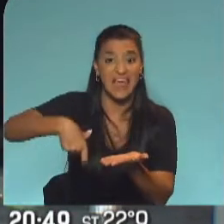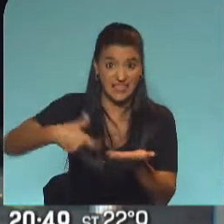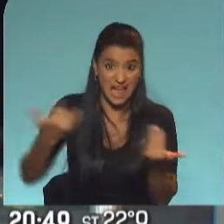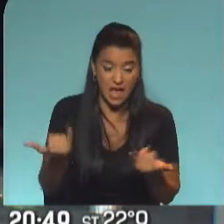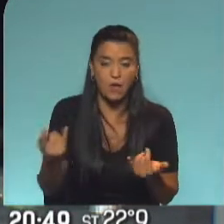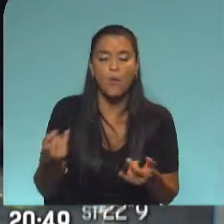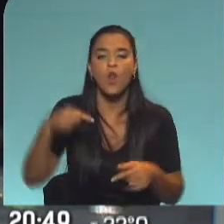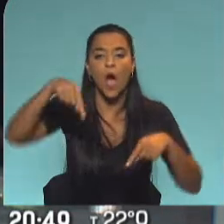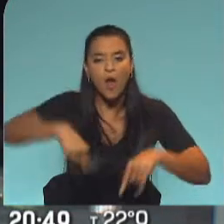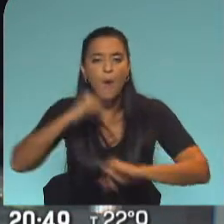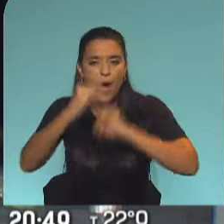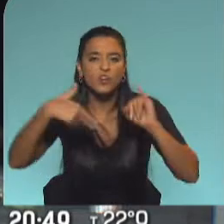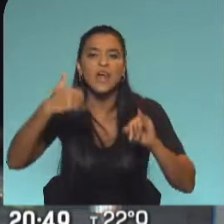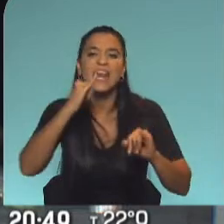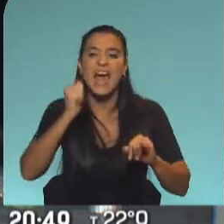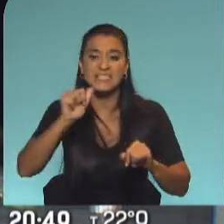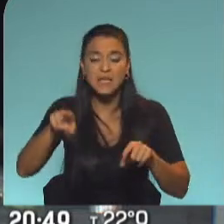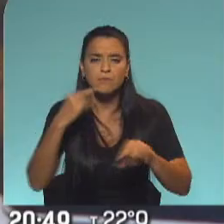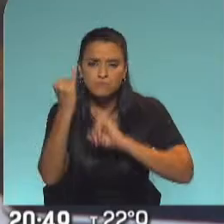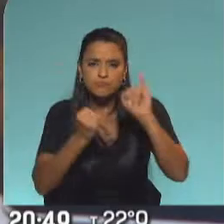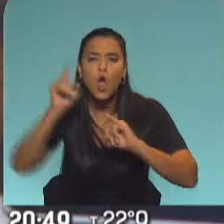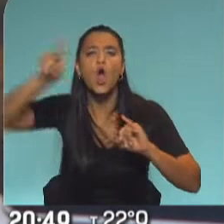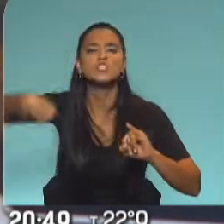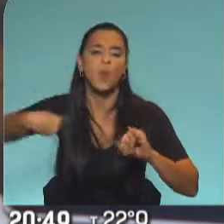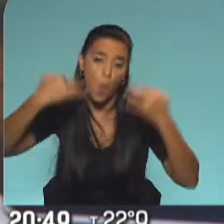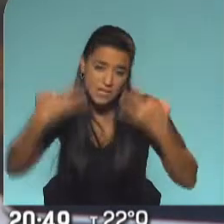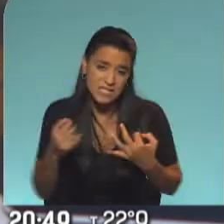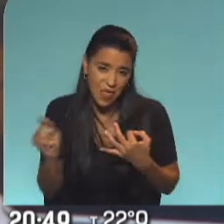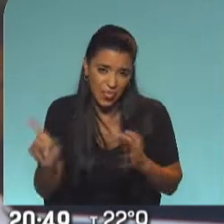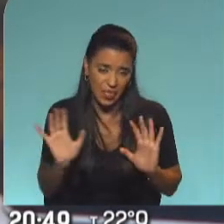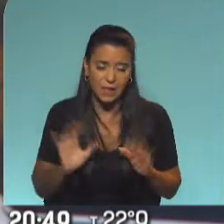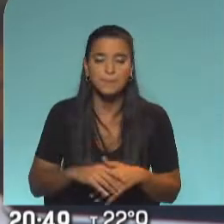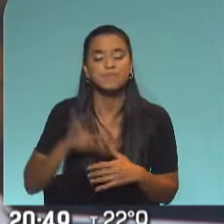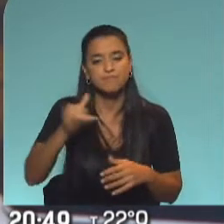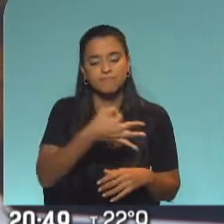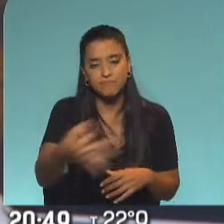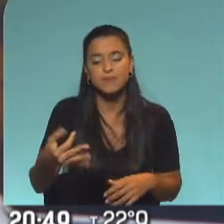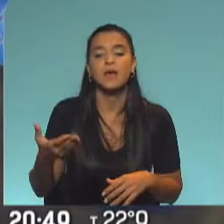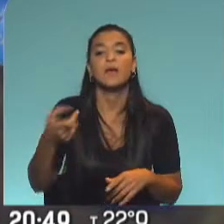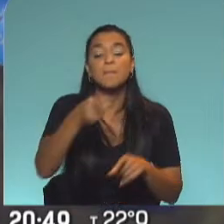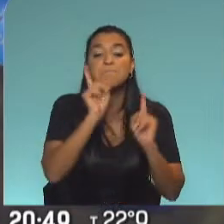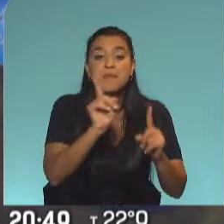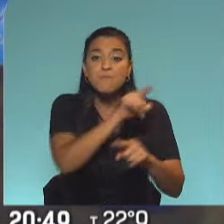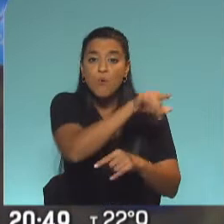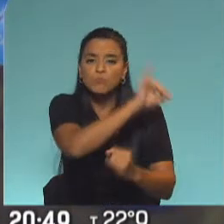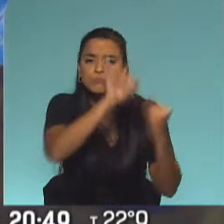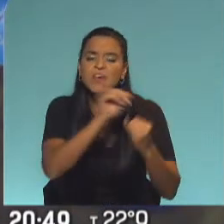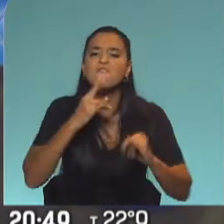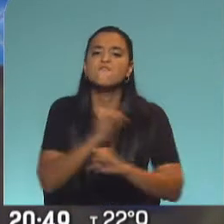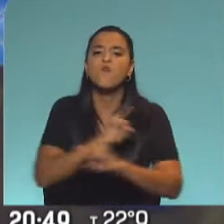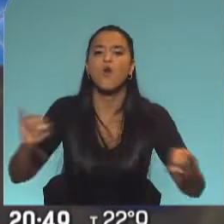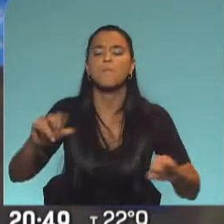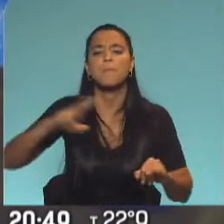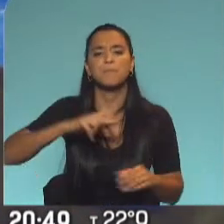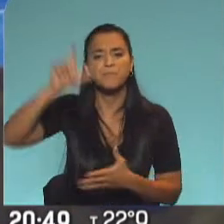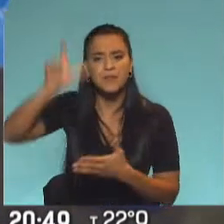que va a contar NASA quizás sea una consecuencia de aquello, una consecuencia lógica de aquello. Exactamente, Ari. Bueno, como decís vos, hay un informe de una entidad privada que se